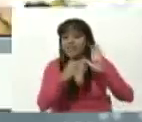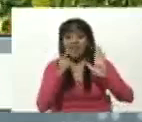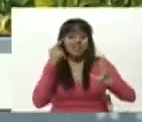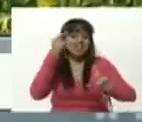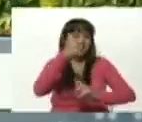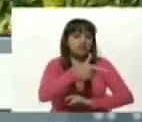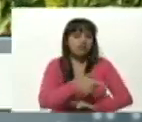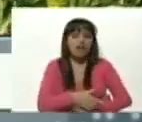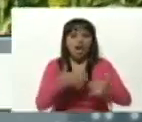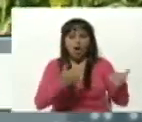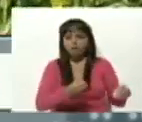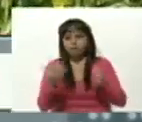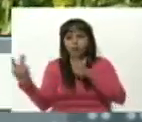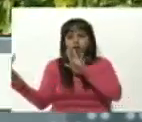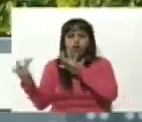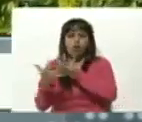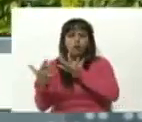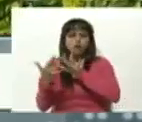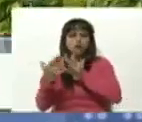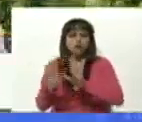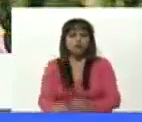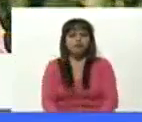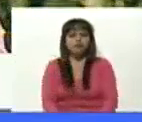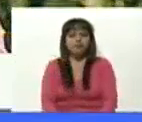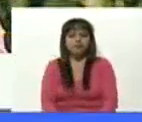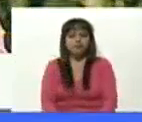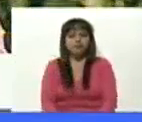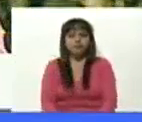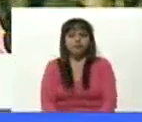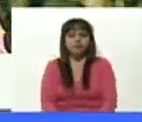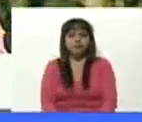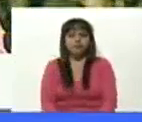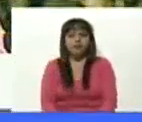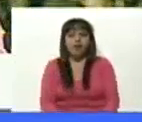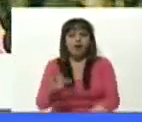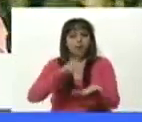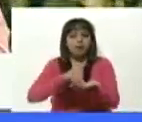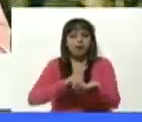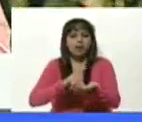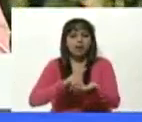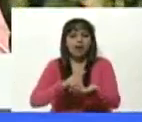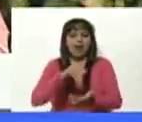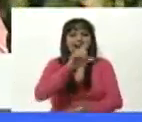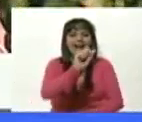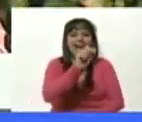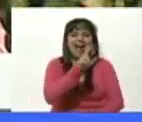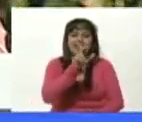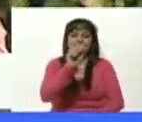Vámonos directo. Directo para la parroquia Araure.